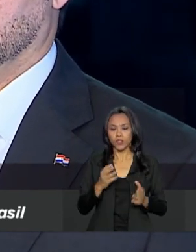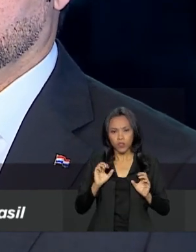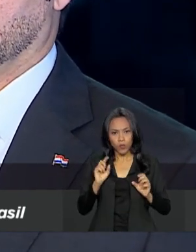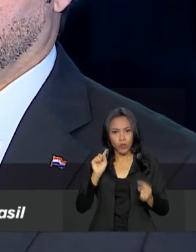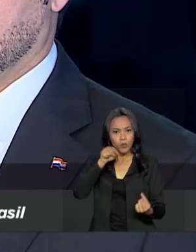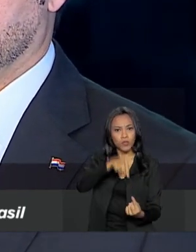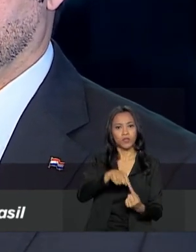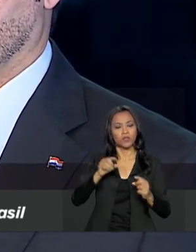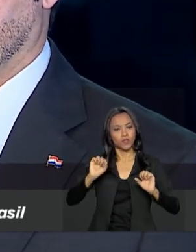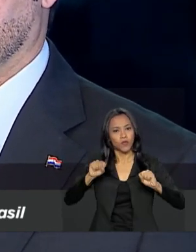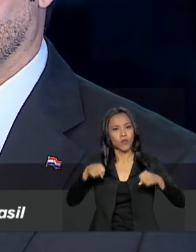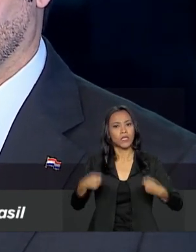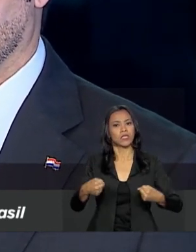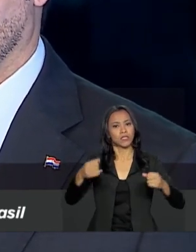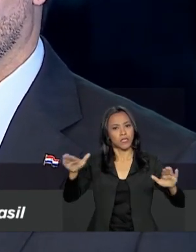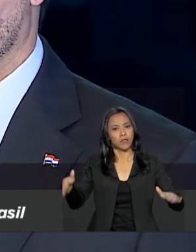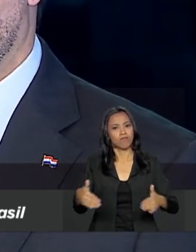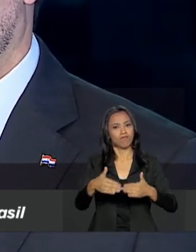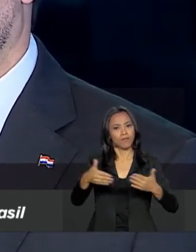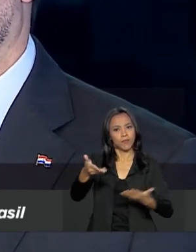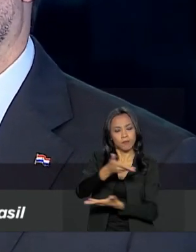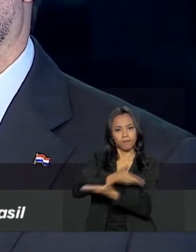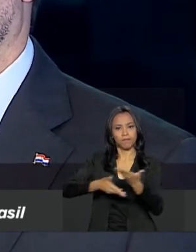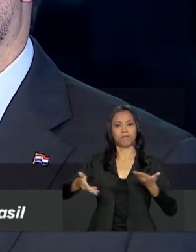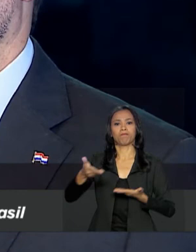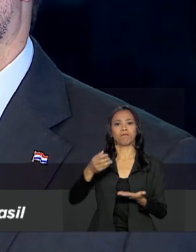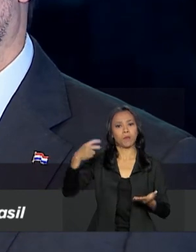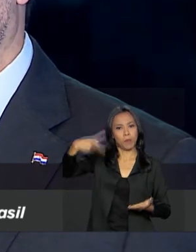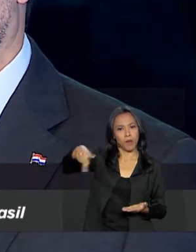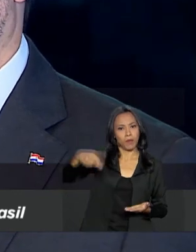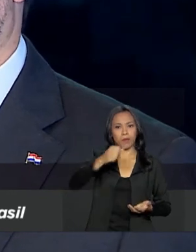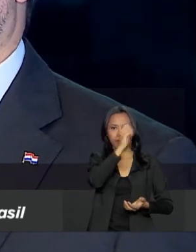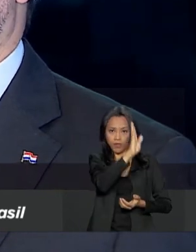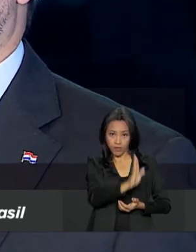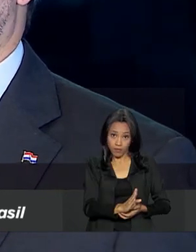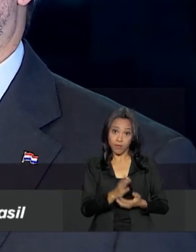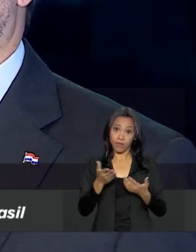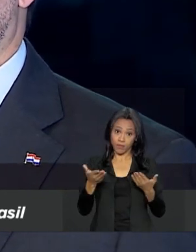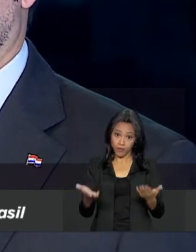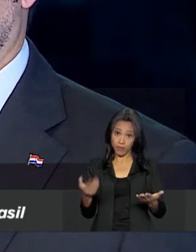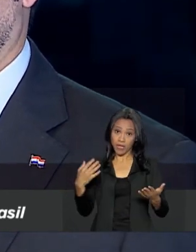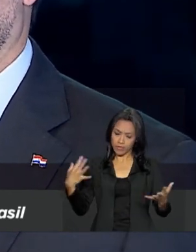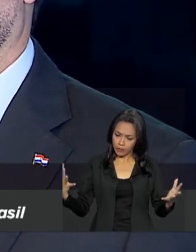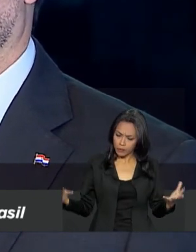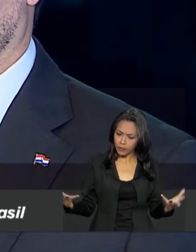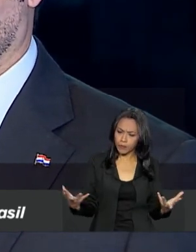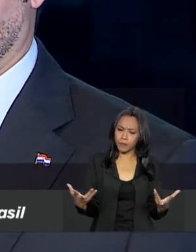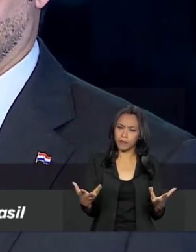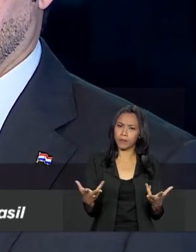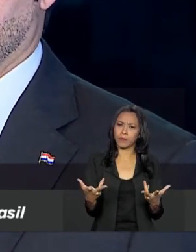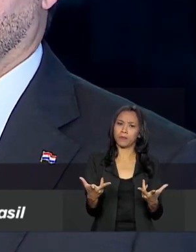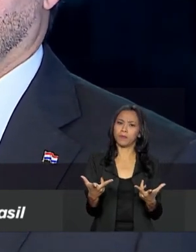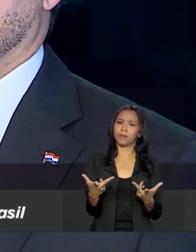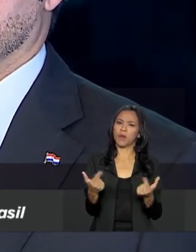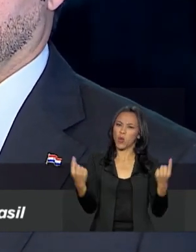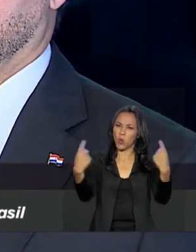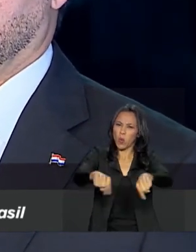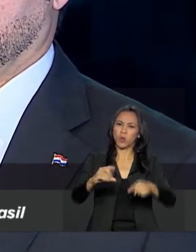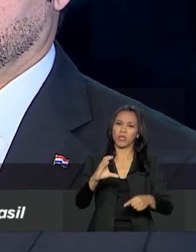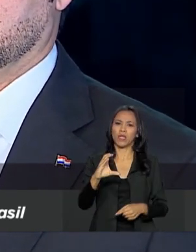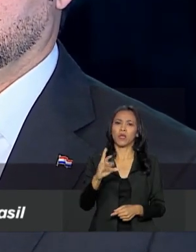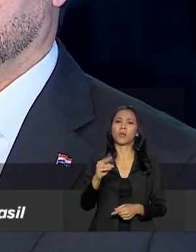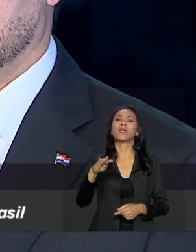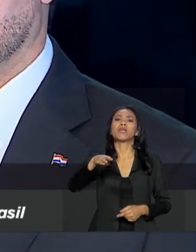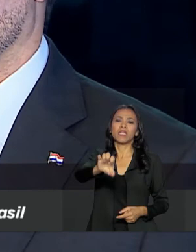fortalecer nuestros lazos de cooperación para luchar de manera más eficiente contra el crimen organizado en